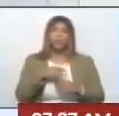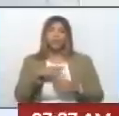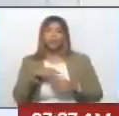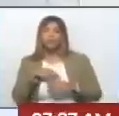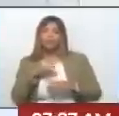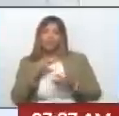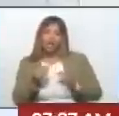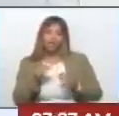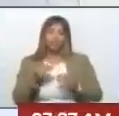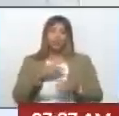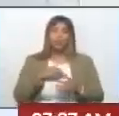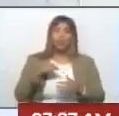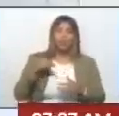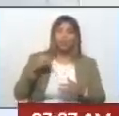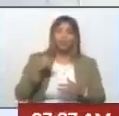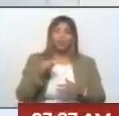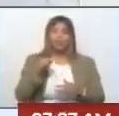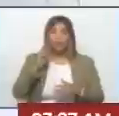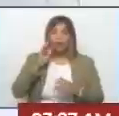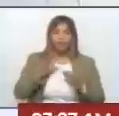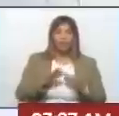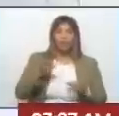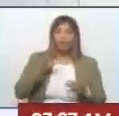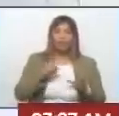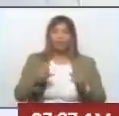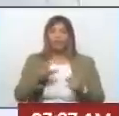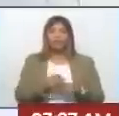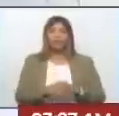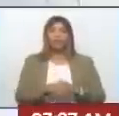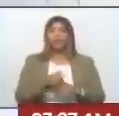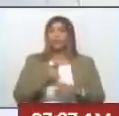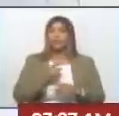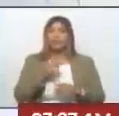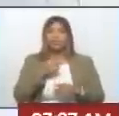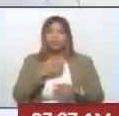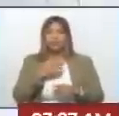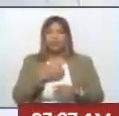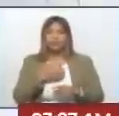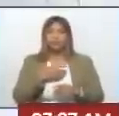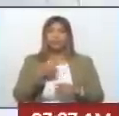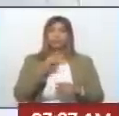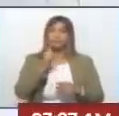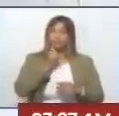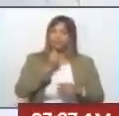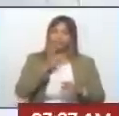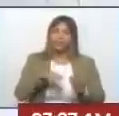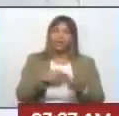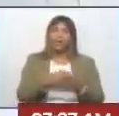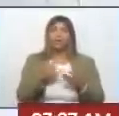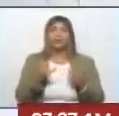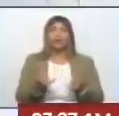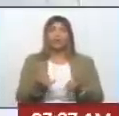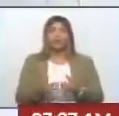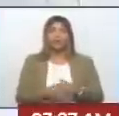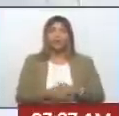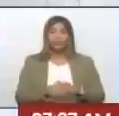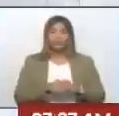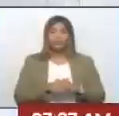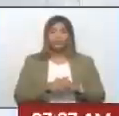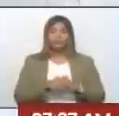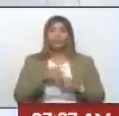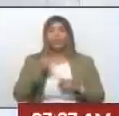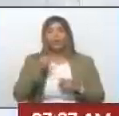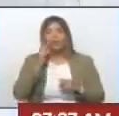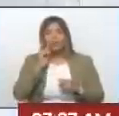ética, en su manera de entender las cosas, pues si no, no hubiera resistido hasta hoy como ha resistido. Hay que ver